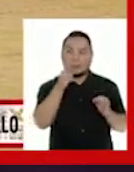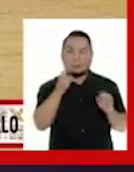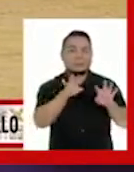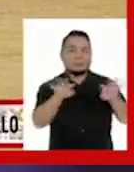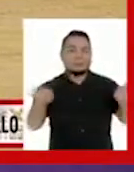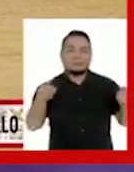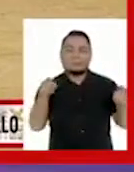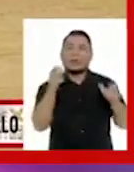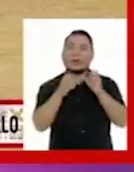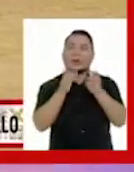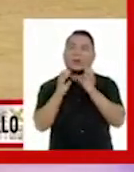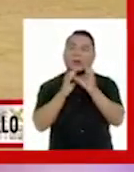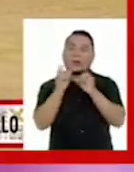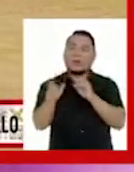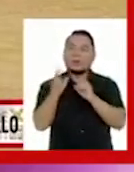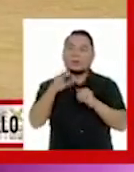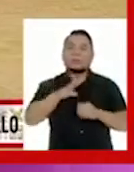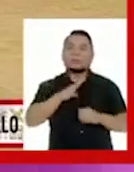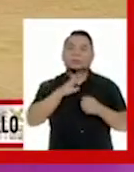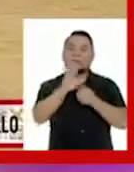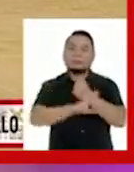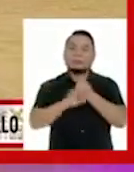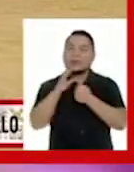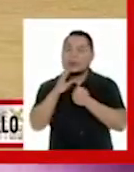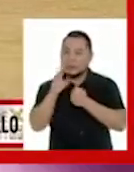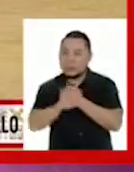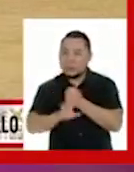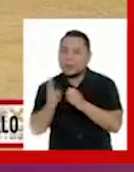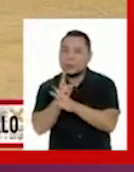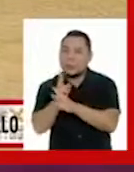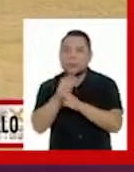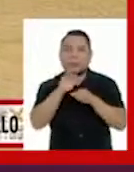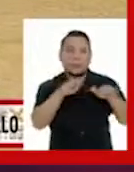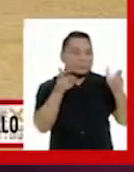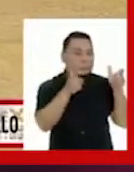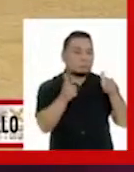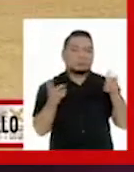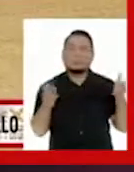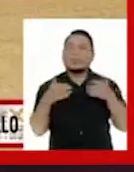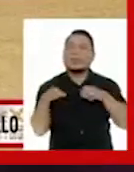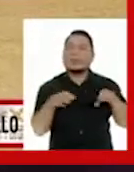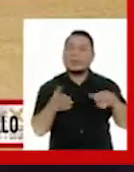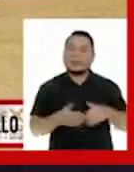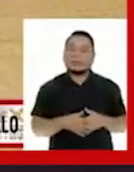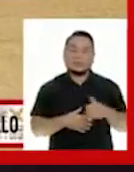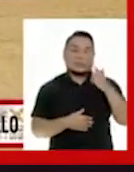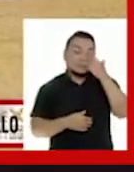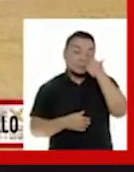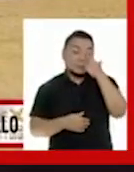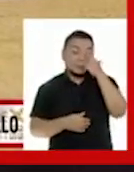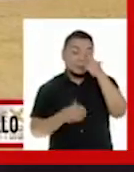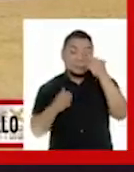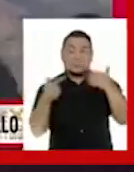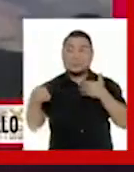poderes hegemónicos, mediáticos, financieros, económicos, que han estado dominando el Perú con mano de hierro en este Perú